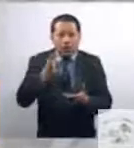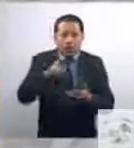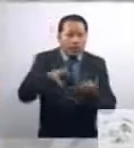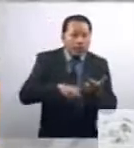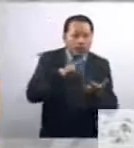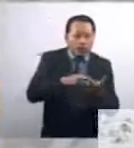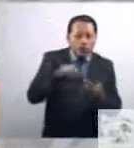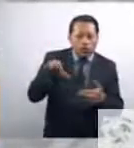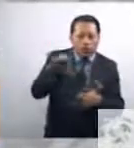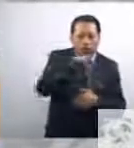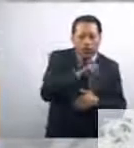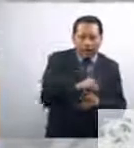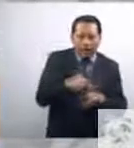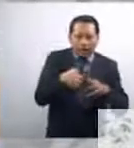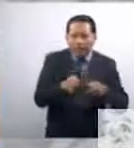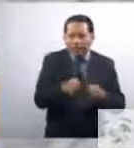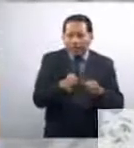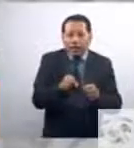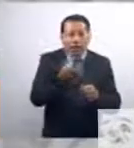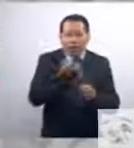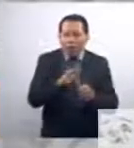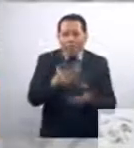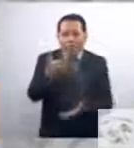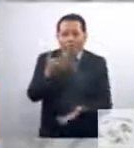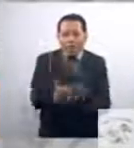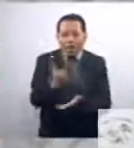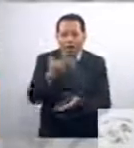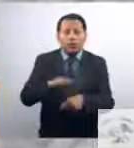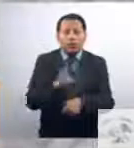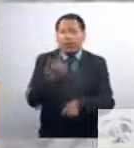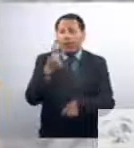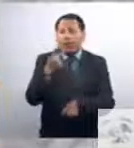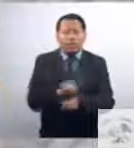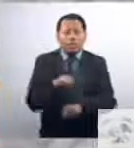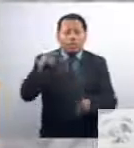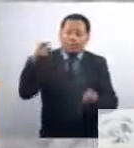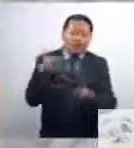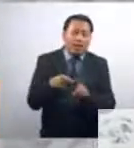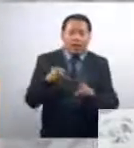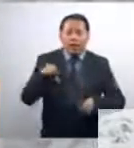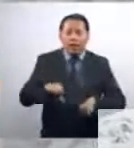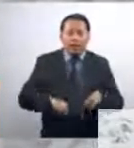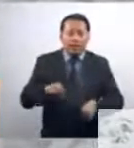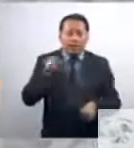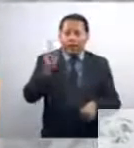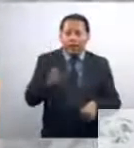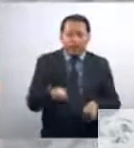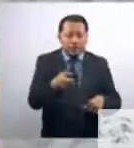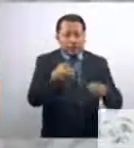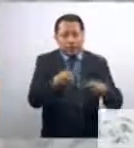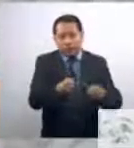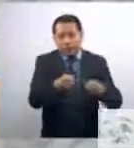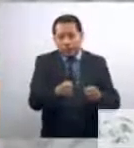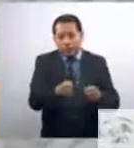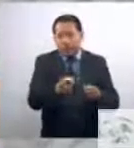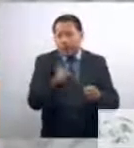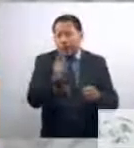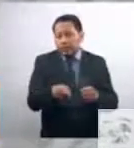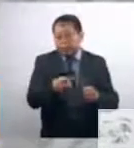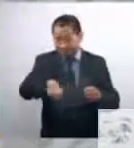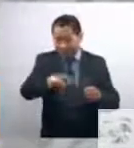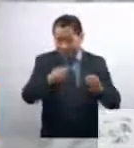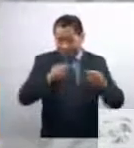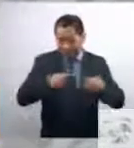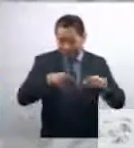regiones se detengan debido a que su principal actividad económica es la lechería. Si no se le paga al